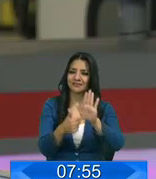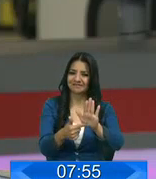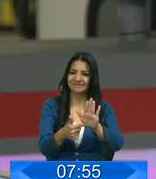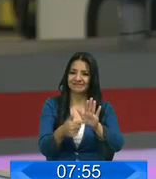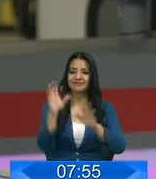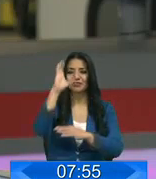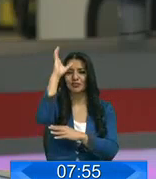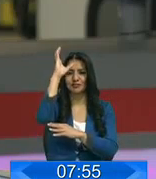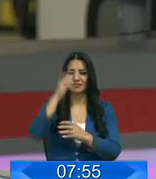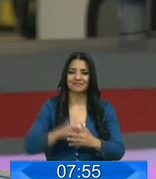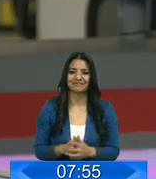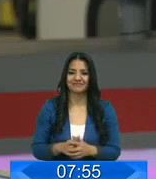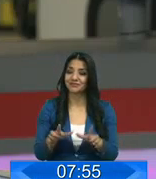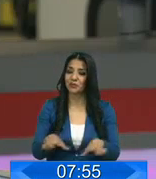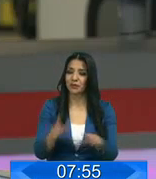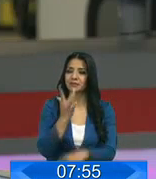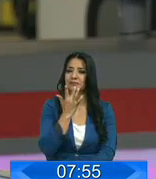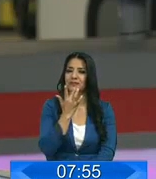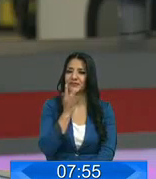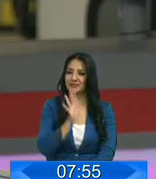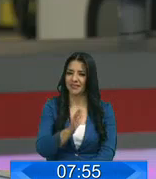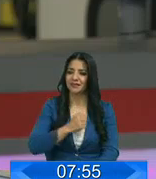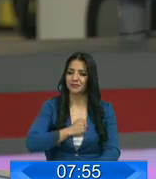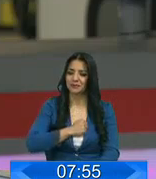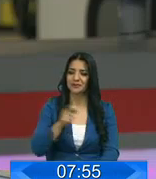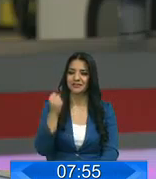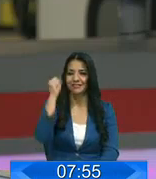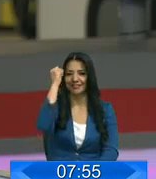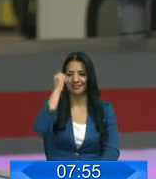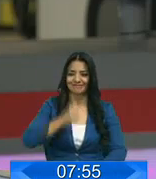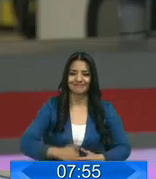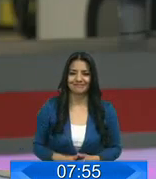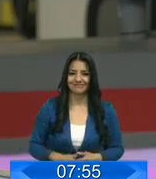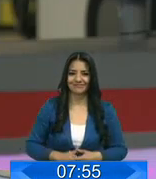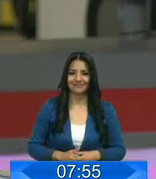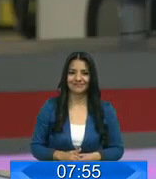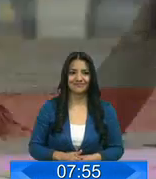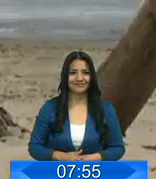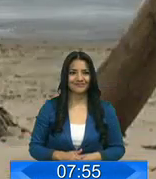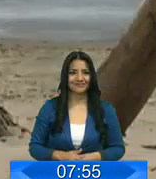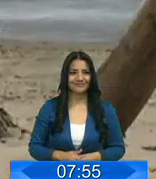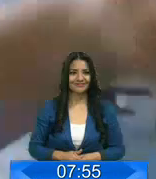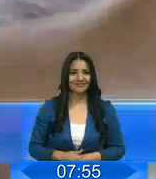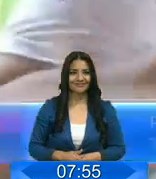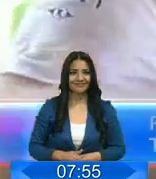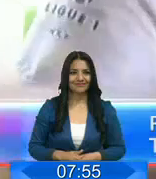en la costa, sitio predilecto de nosotros, los serranos. Veamos.